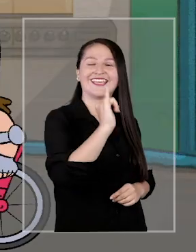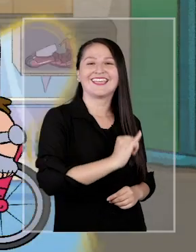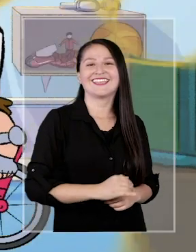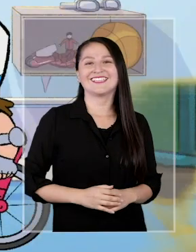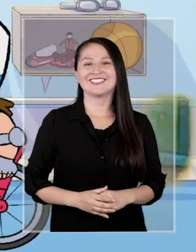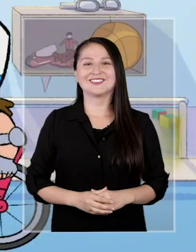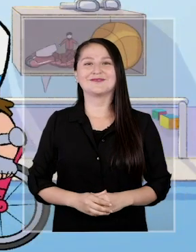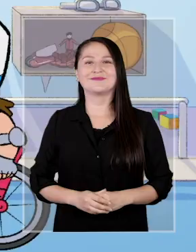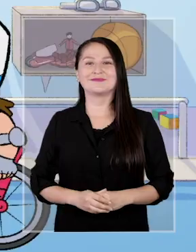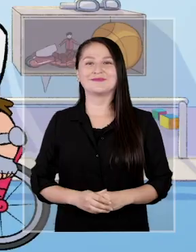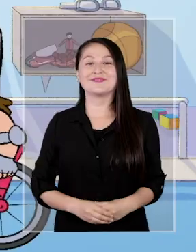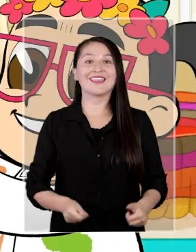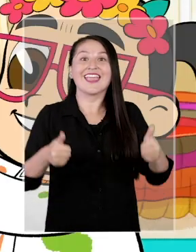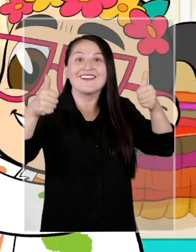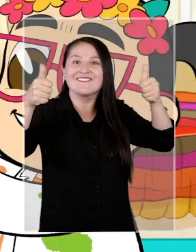¡Sí!